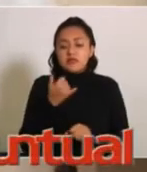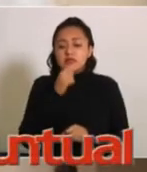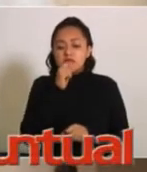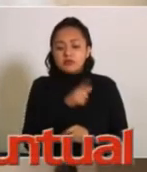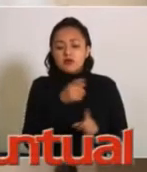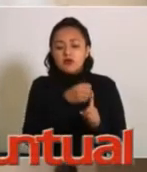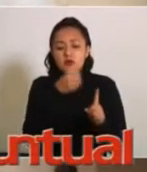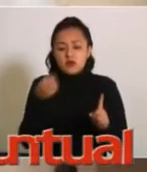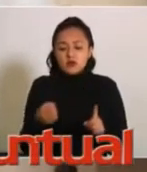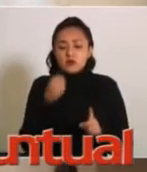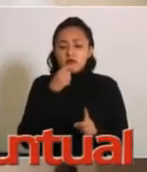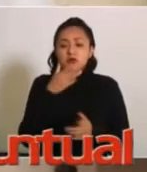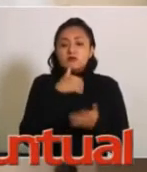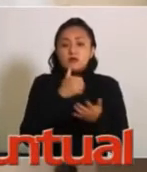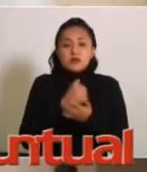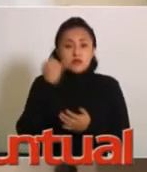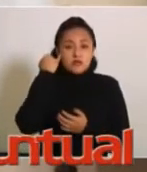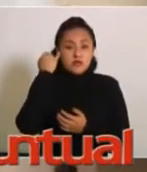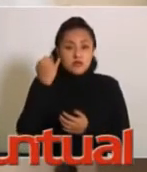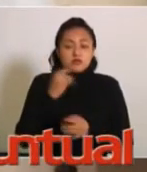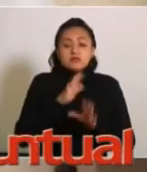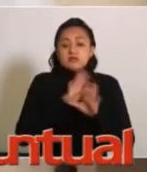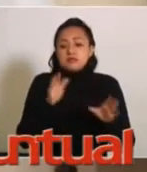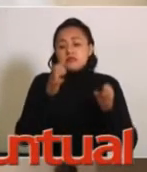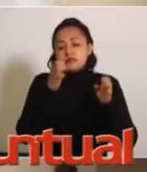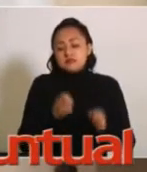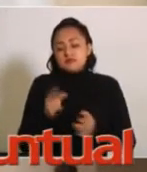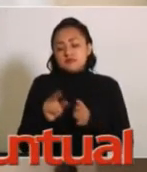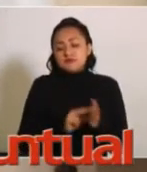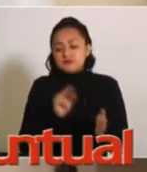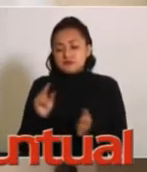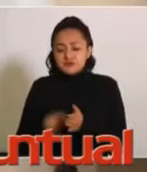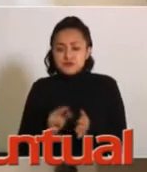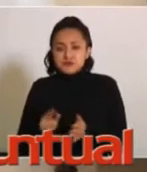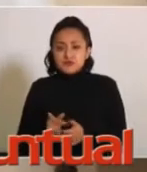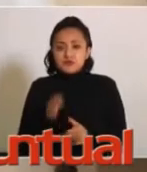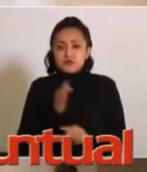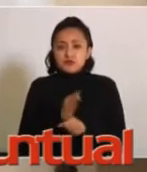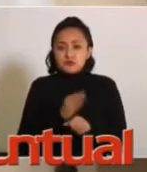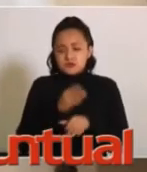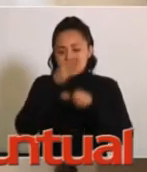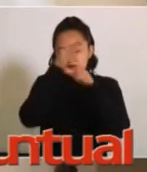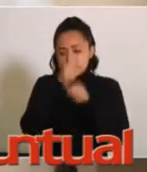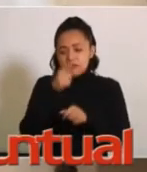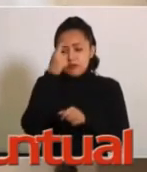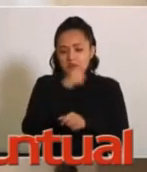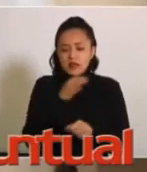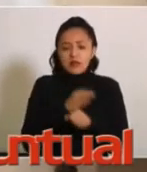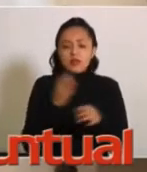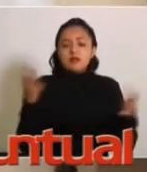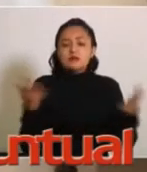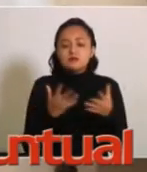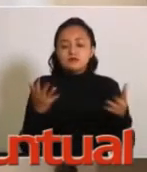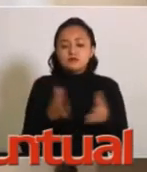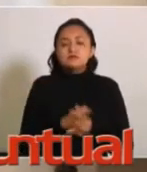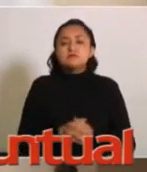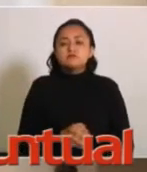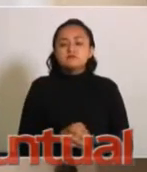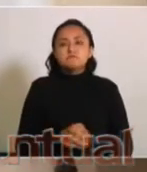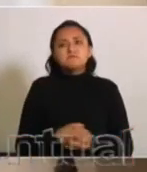los organizadores de ciudad de las ideas ya firmaron ya se firmó el convenio para llevarse a cabo